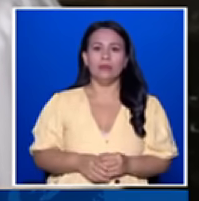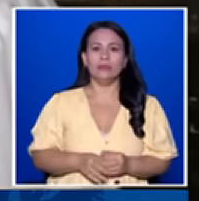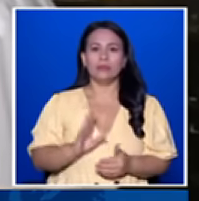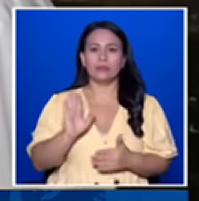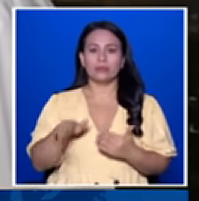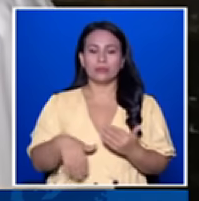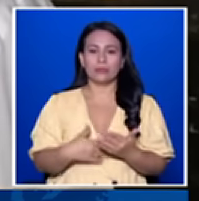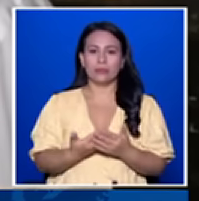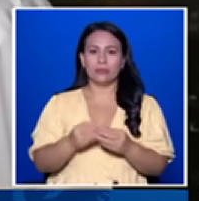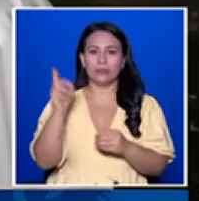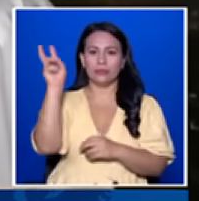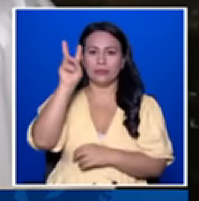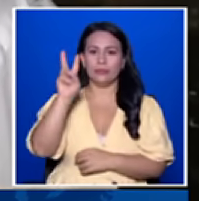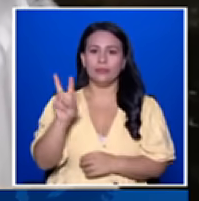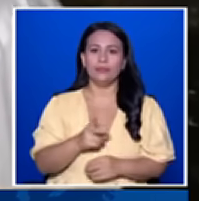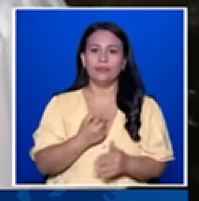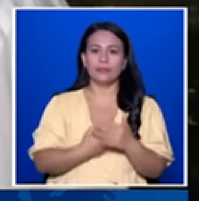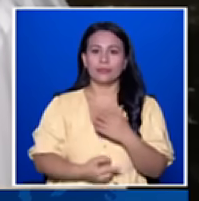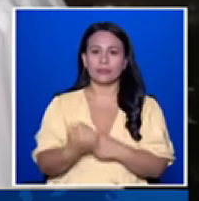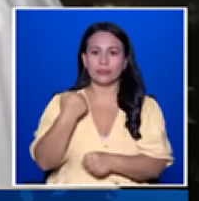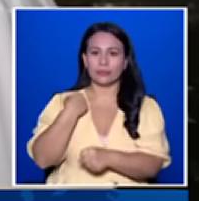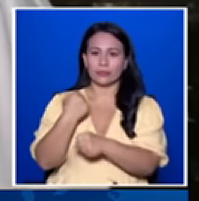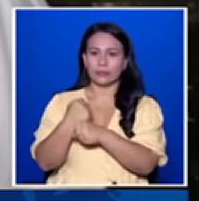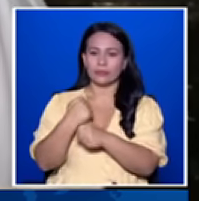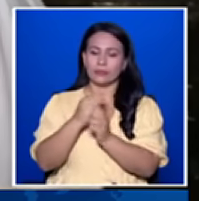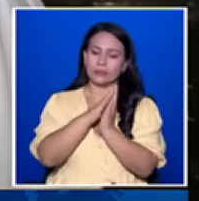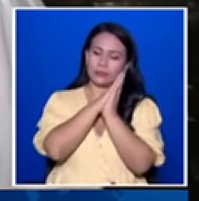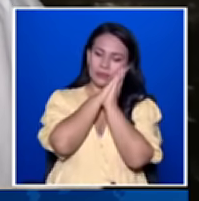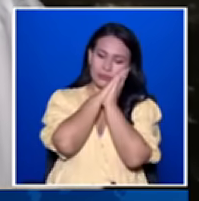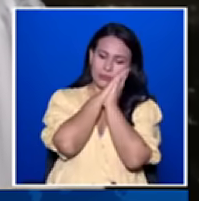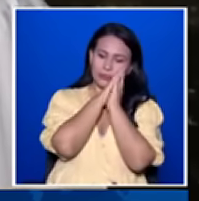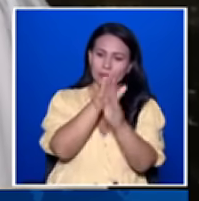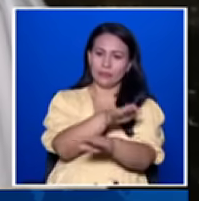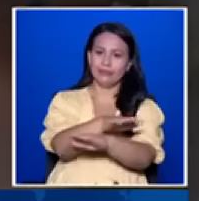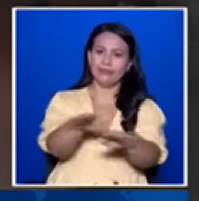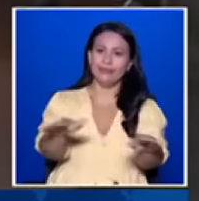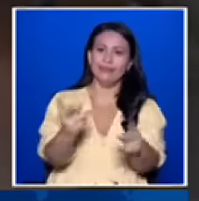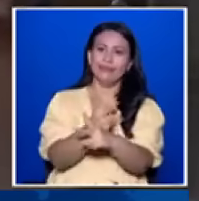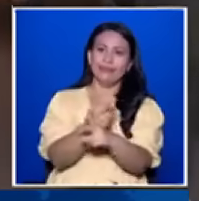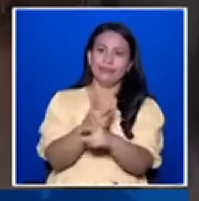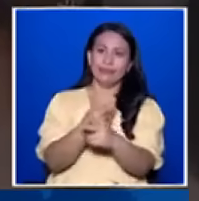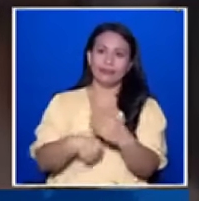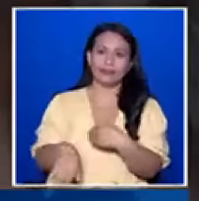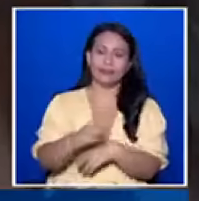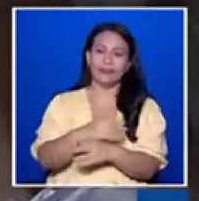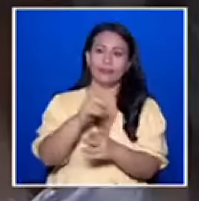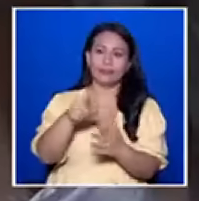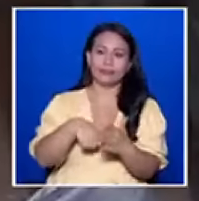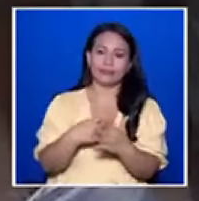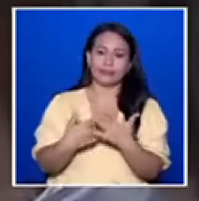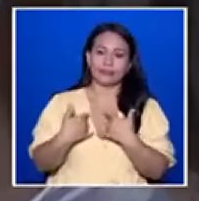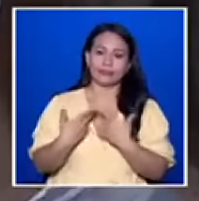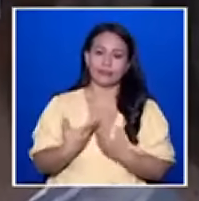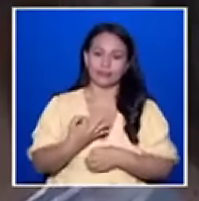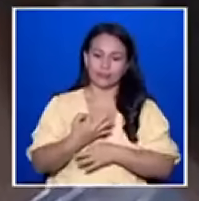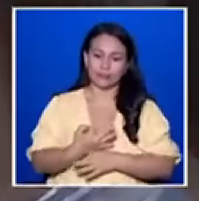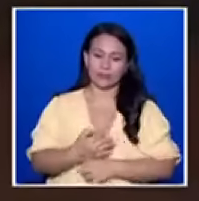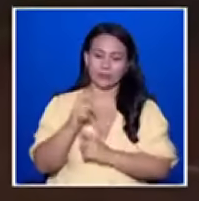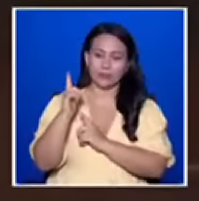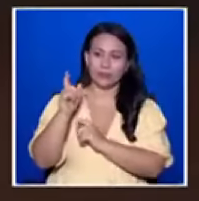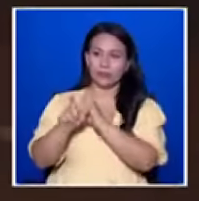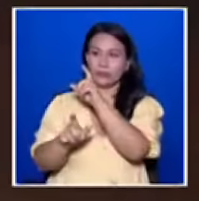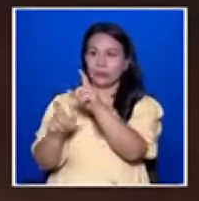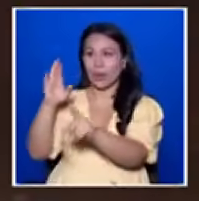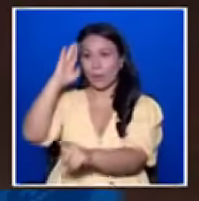ciudadanos venezolanos quienes pernotaban en esta área verde, en esta área municipal. Dar la seguridad y protección tanto